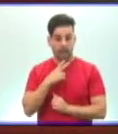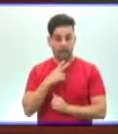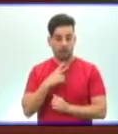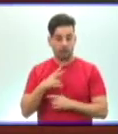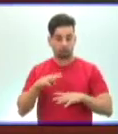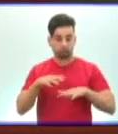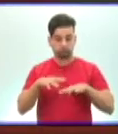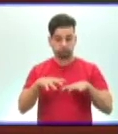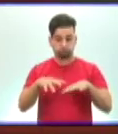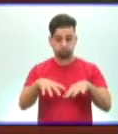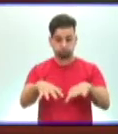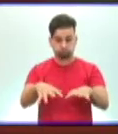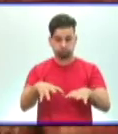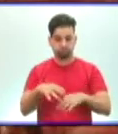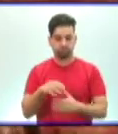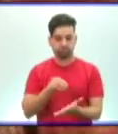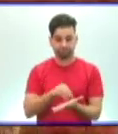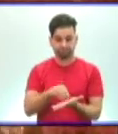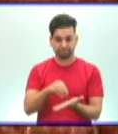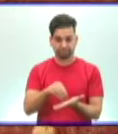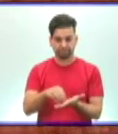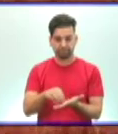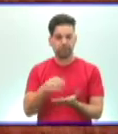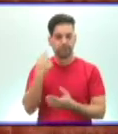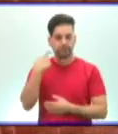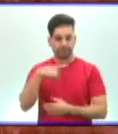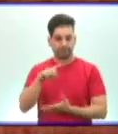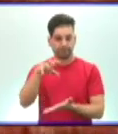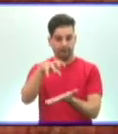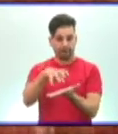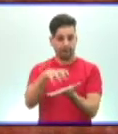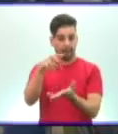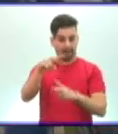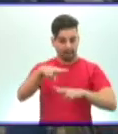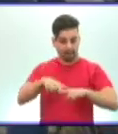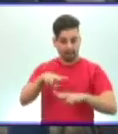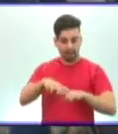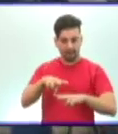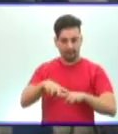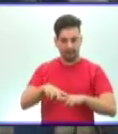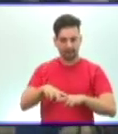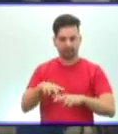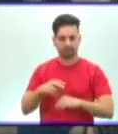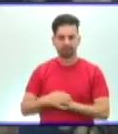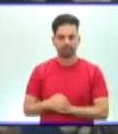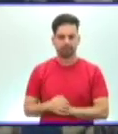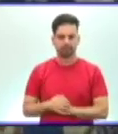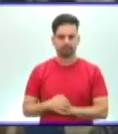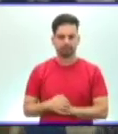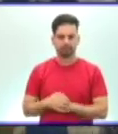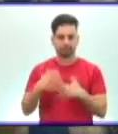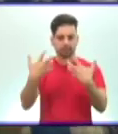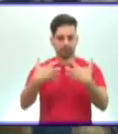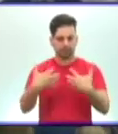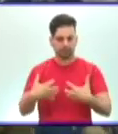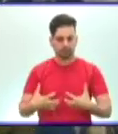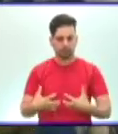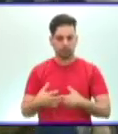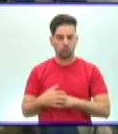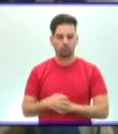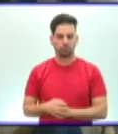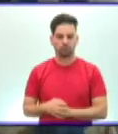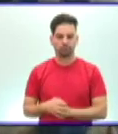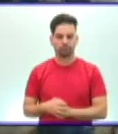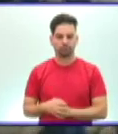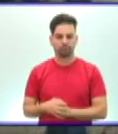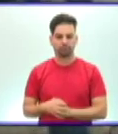agropecuario, a la capital del país, a una buena parte de las industrias y al consumo de sus habitantes. Esta